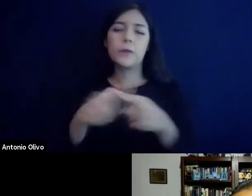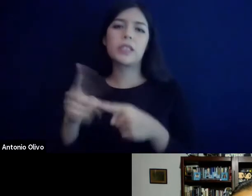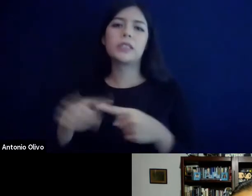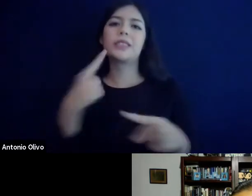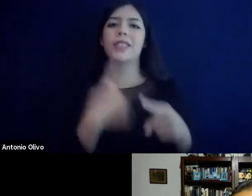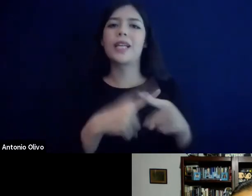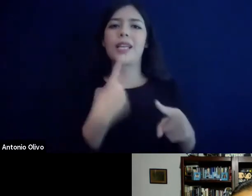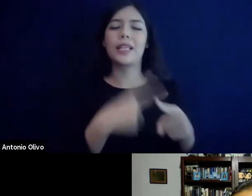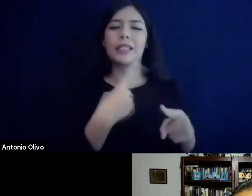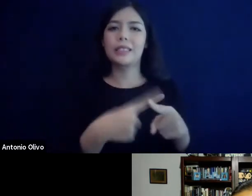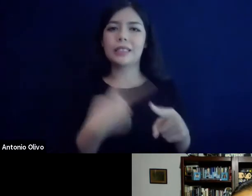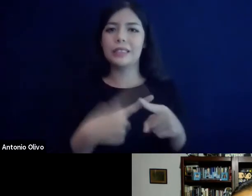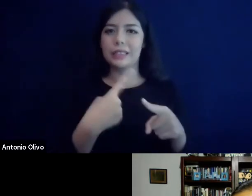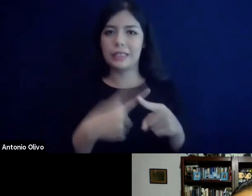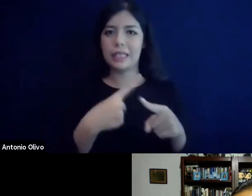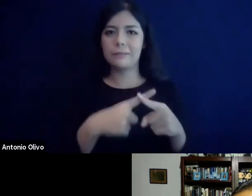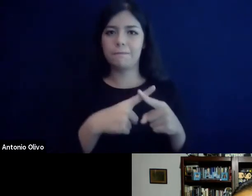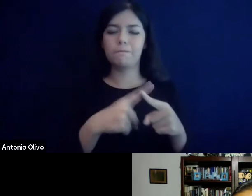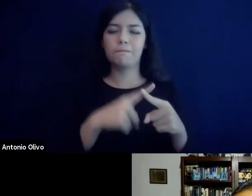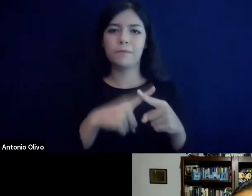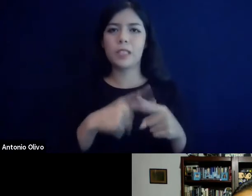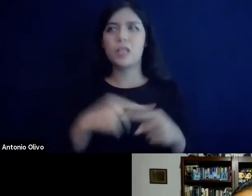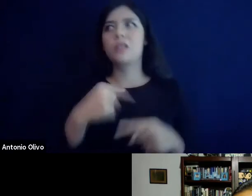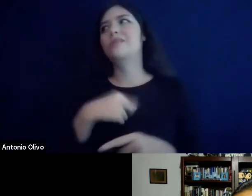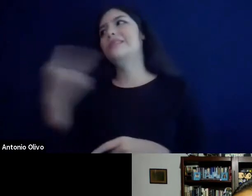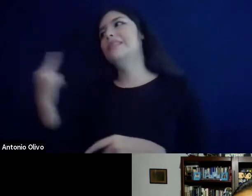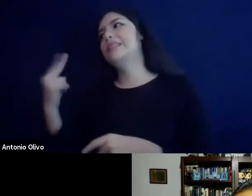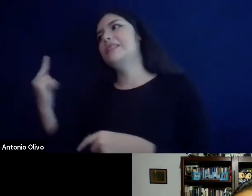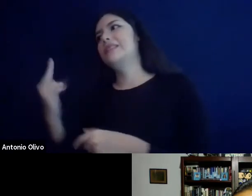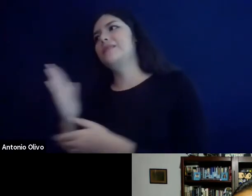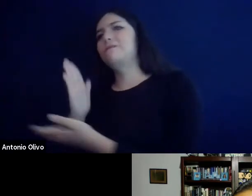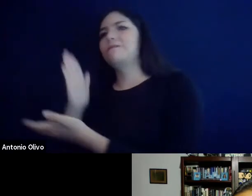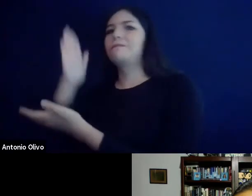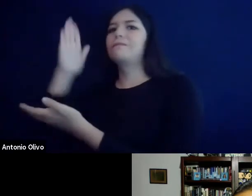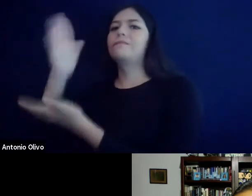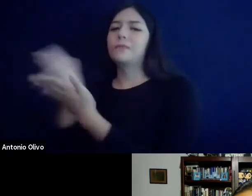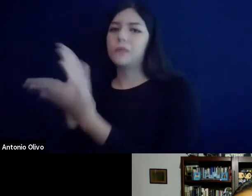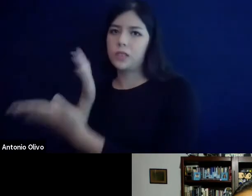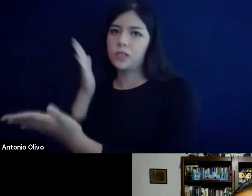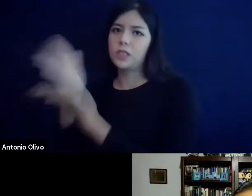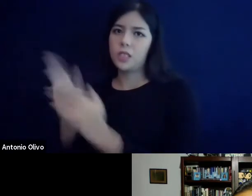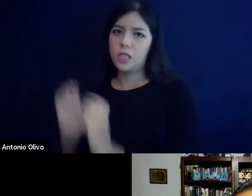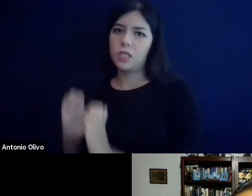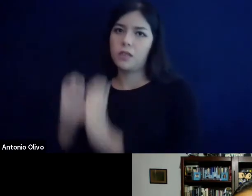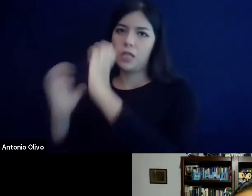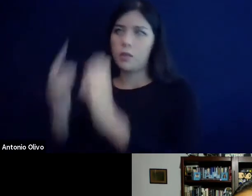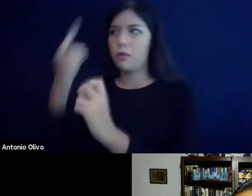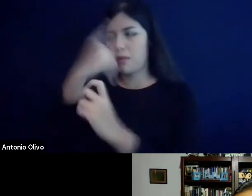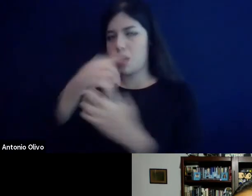porque solamente iban una vez a la semana y ya nos dejaban toda la tarea, ya la hacíamos y ella las